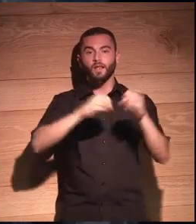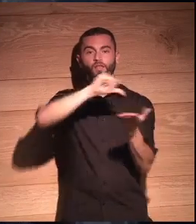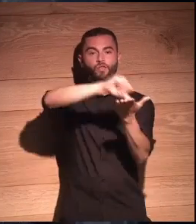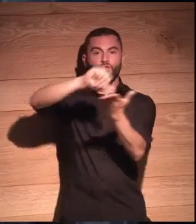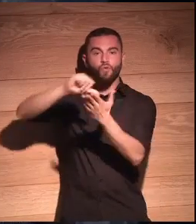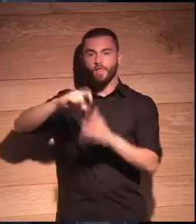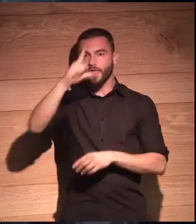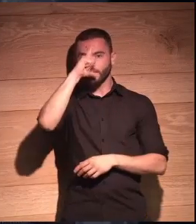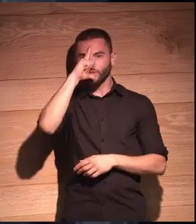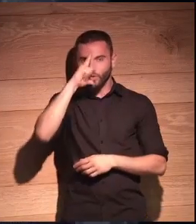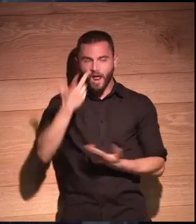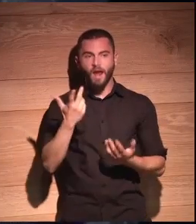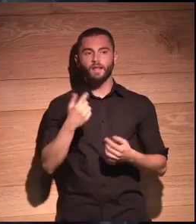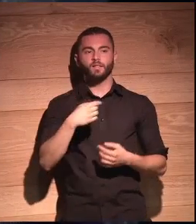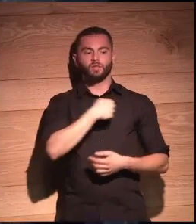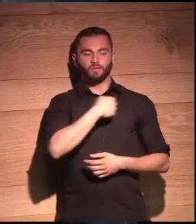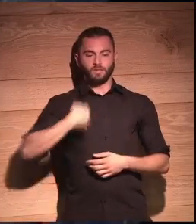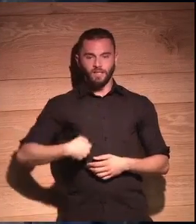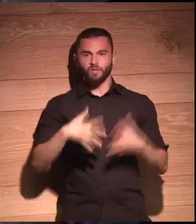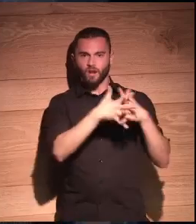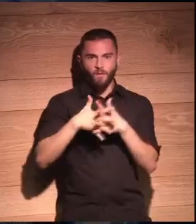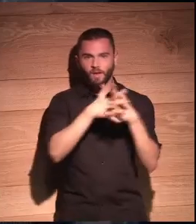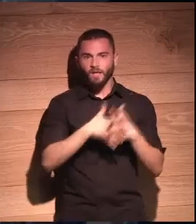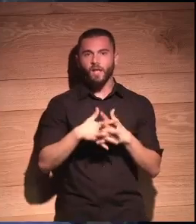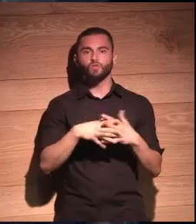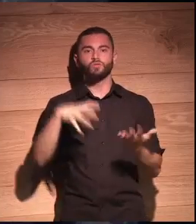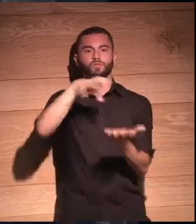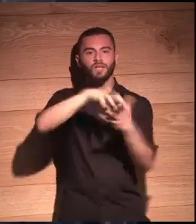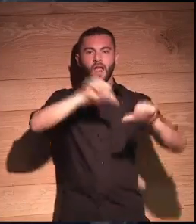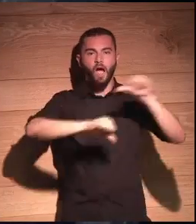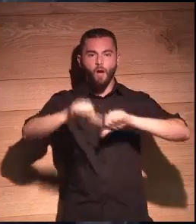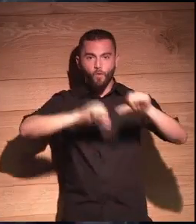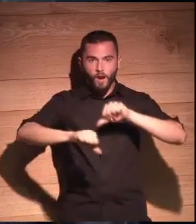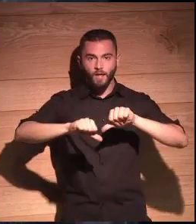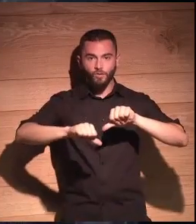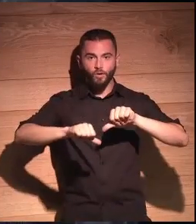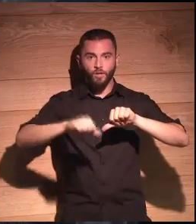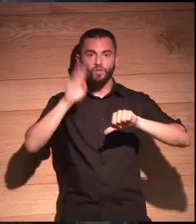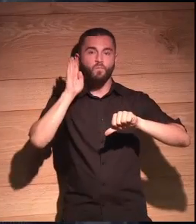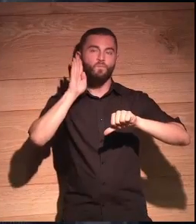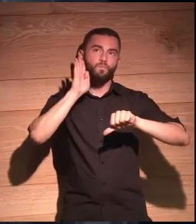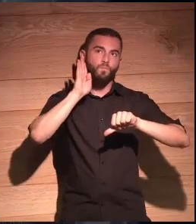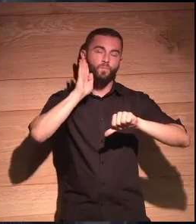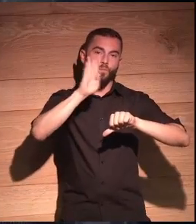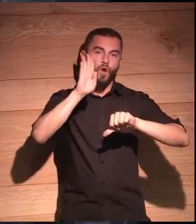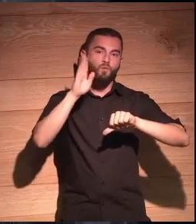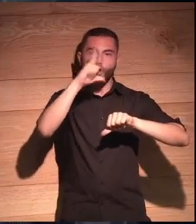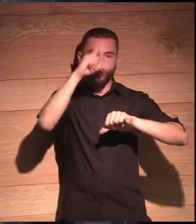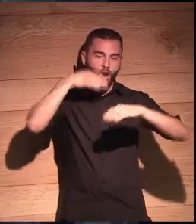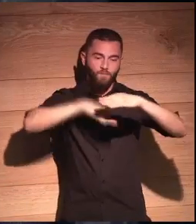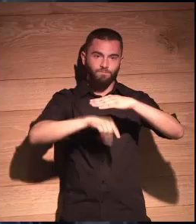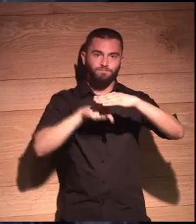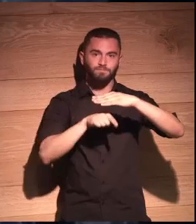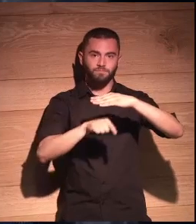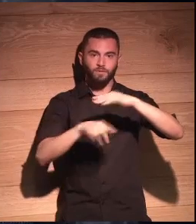también los americanos y los chinos, que serán laboratorios envueltos principalmente, sumergidos en polvo lunar y protegidos